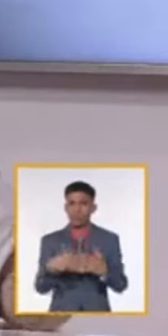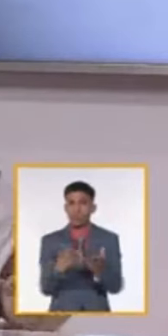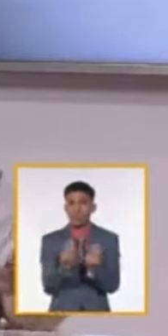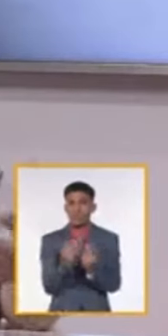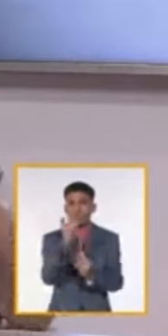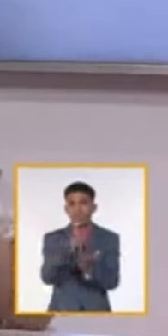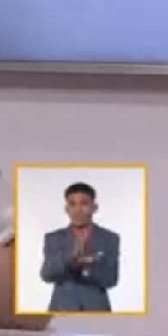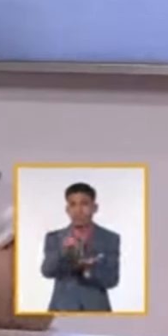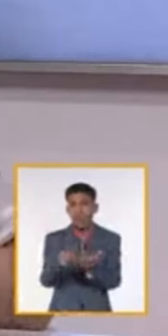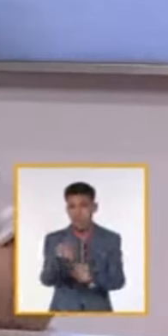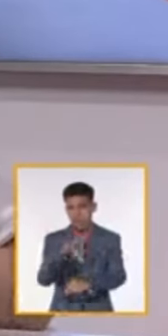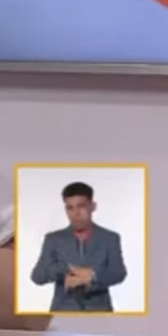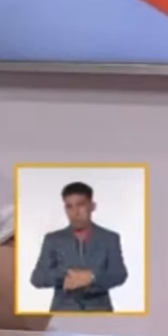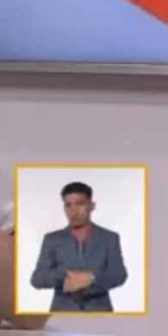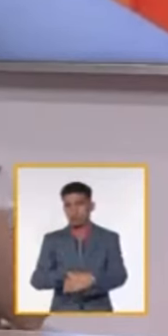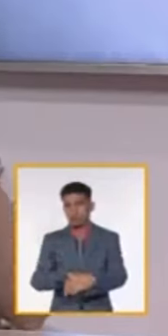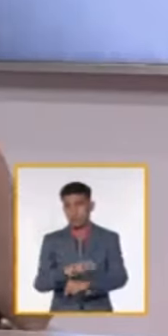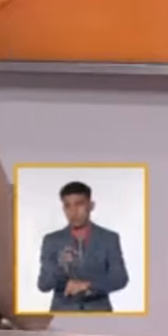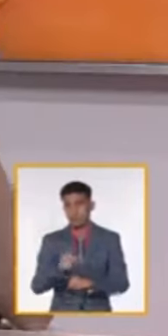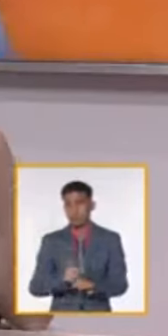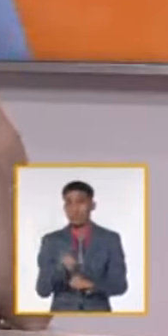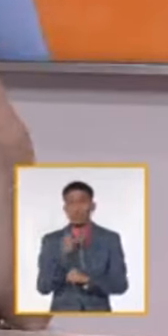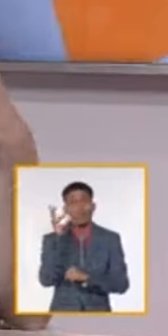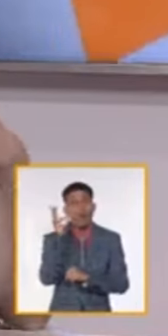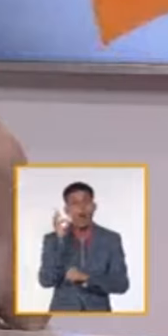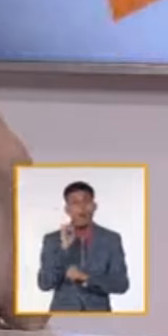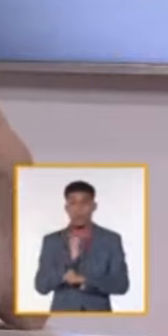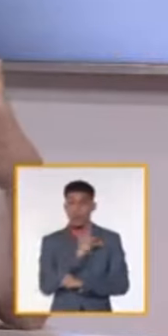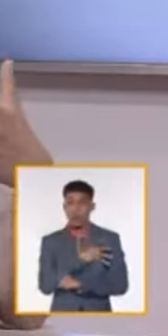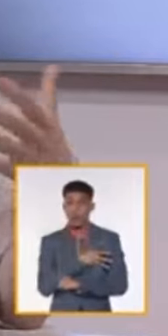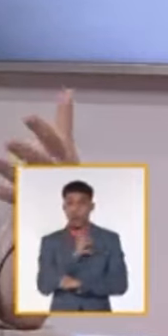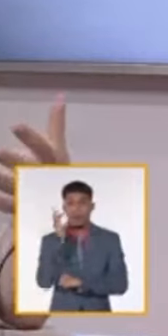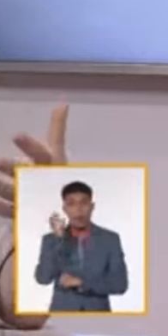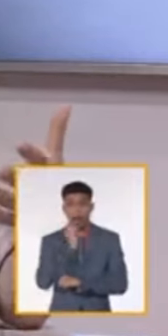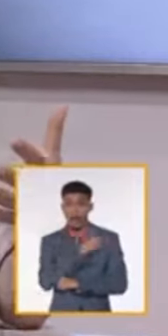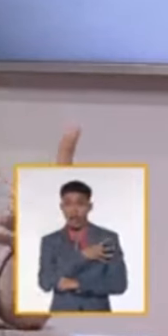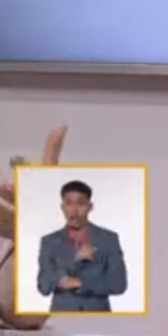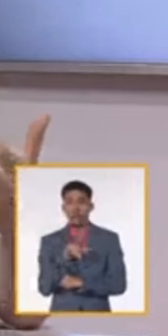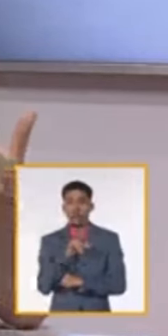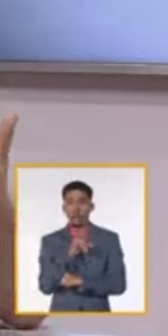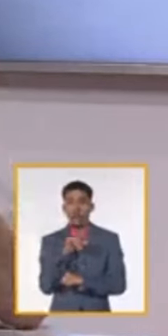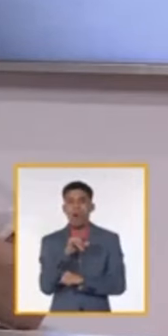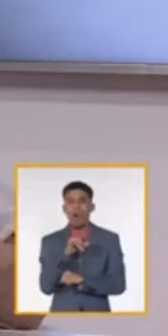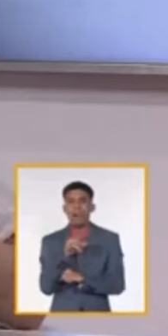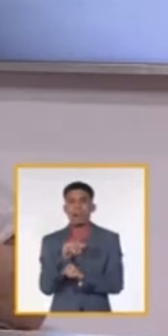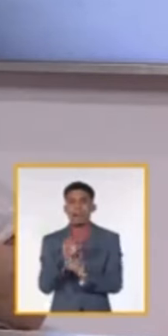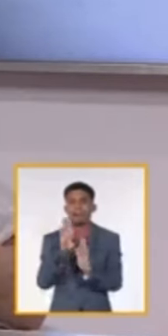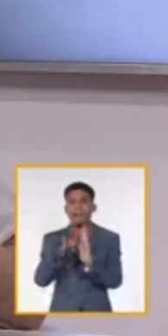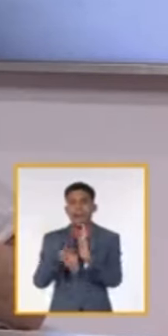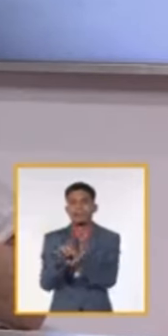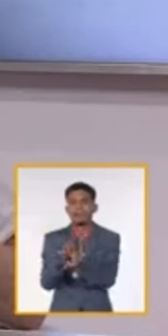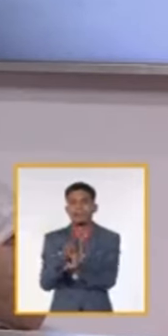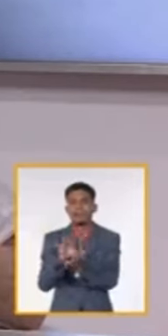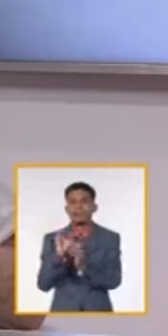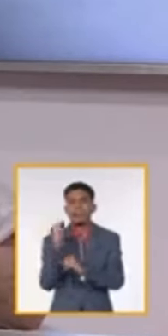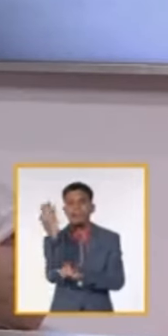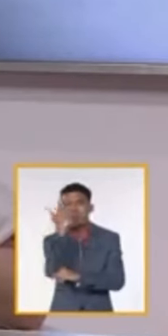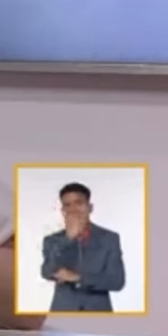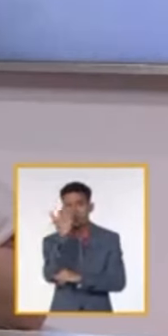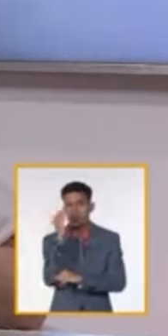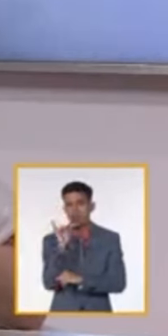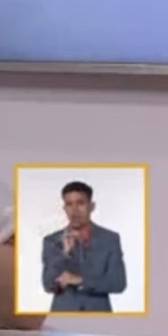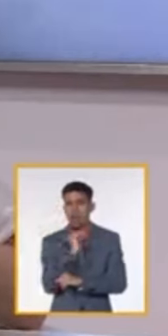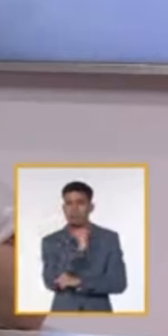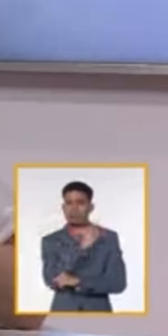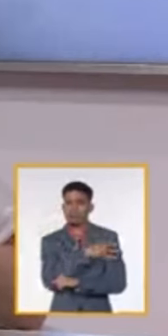se les quitó a las mujeres árabes sus pañuelos. Muchos otros países donde